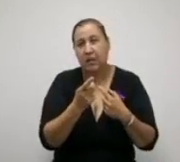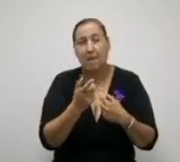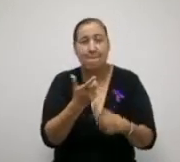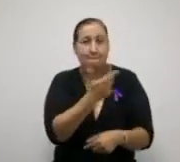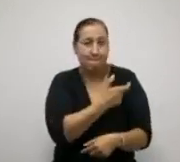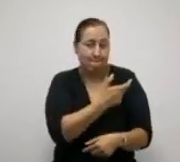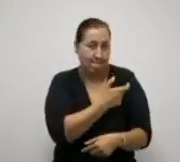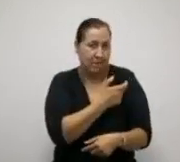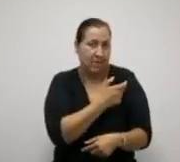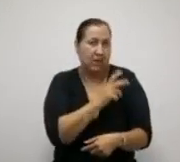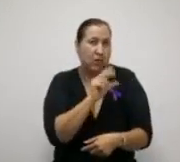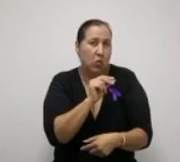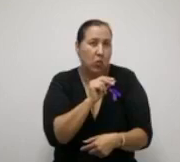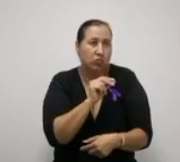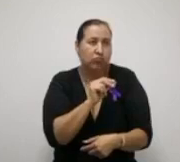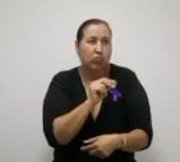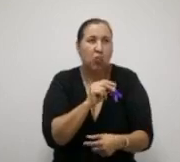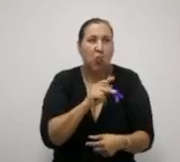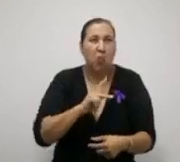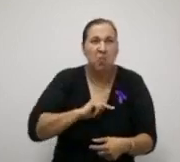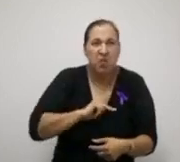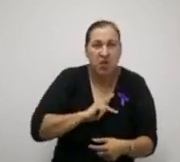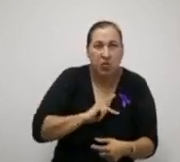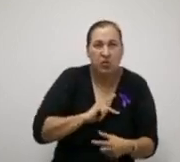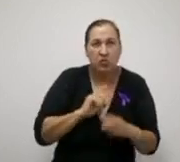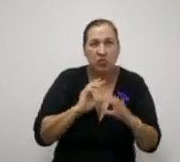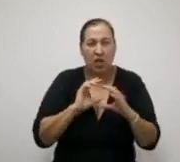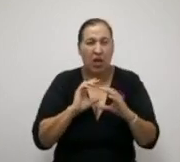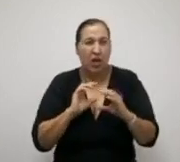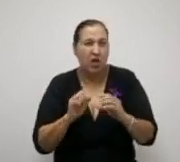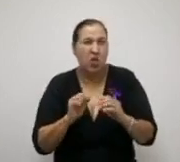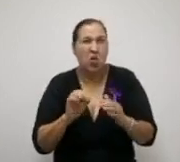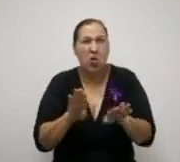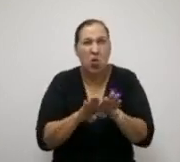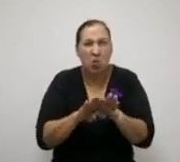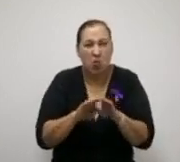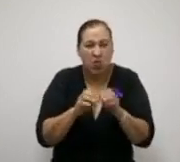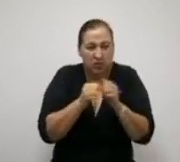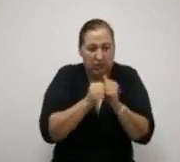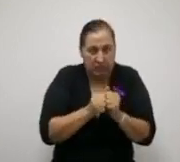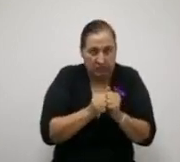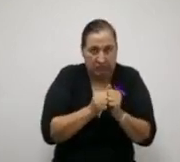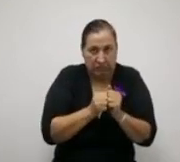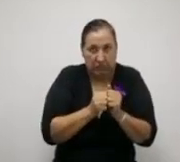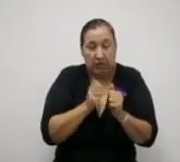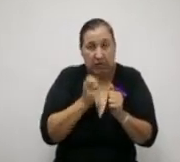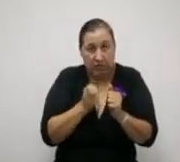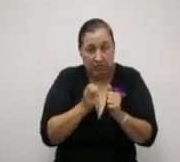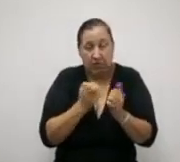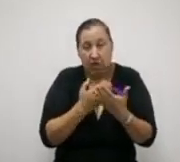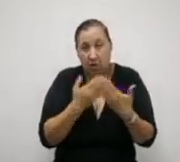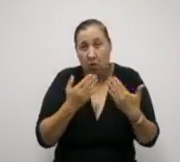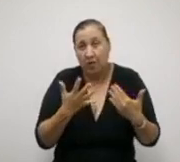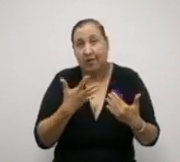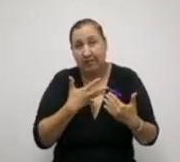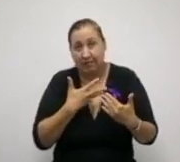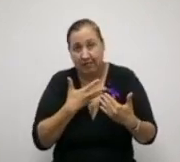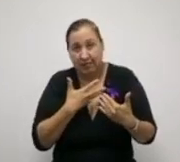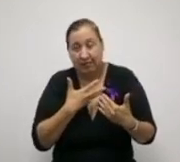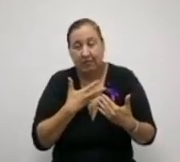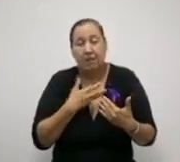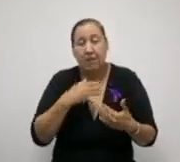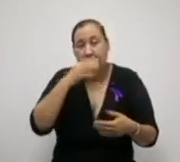virus inactivados o fragmentos de virus. Este tipo de vacunas es el que está actualmente utilizándose para